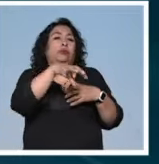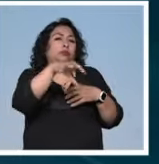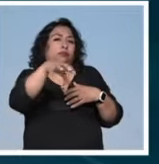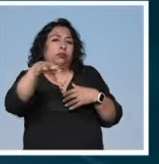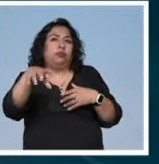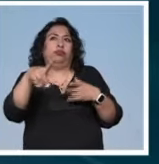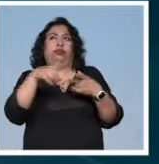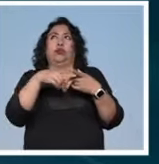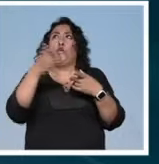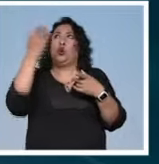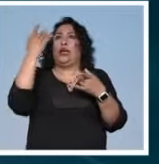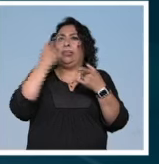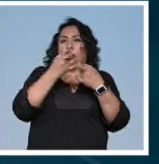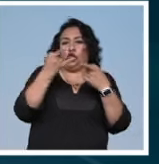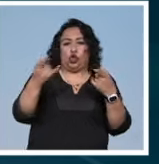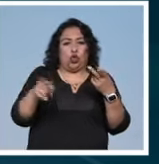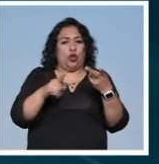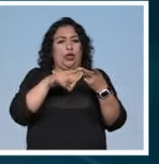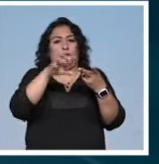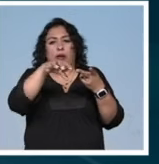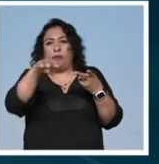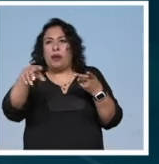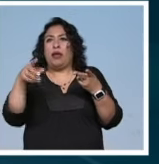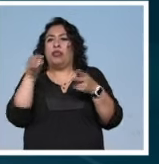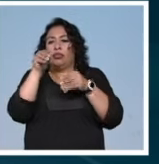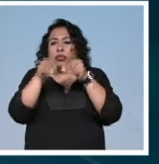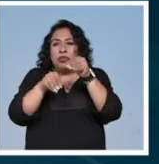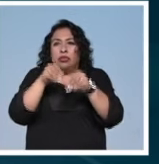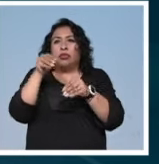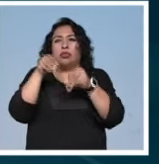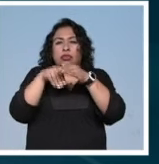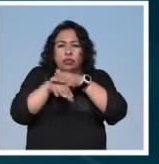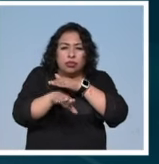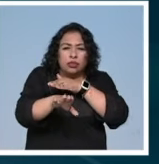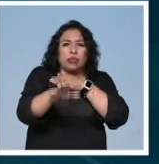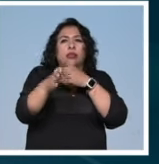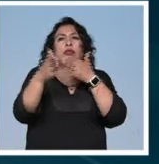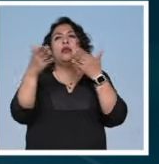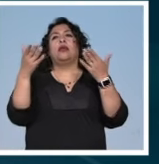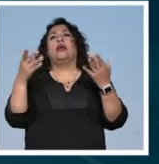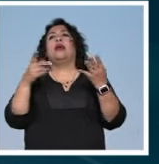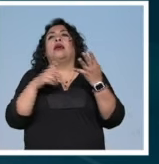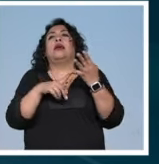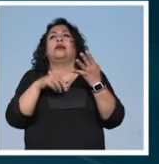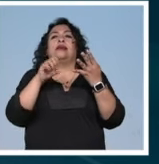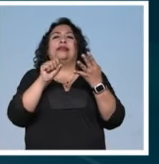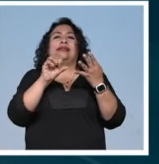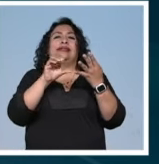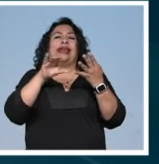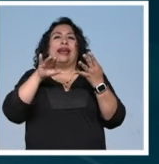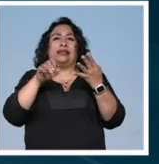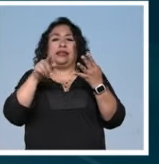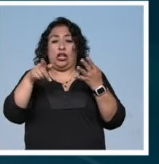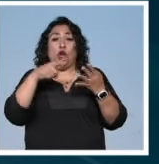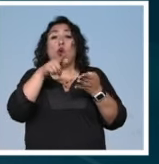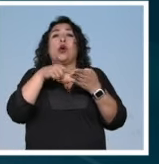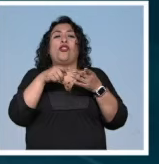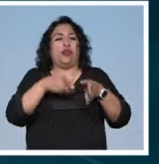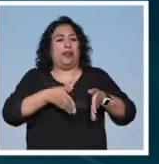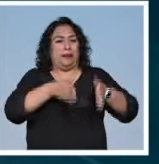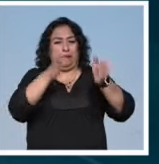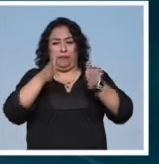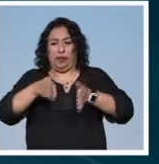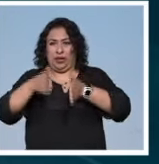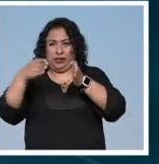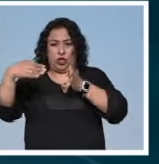sean piezas históricas, piezas de carácter instalativo, inmersivas, site specifics, en los pasillos y